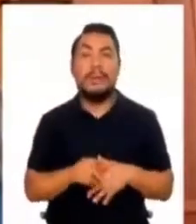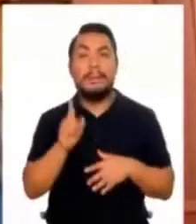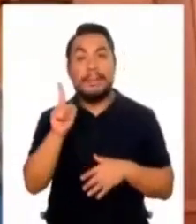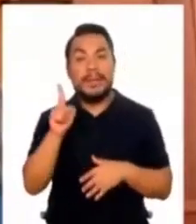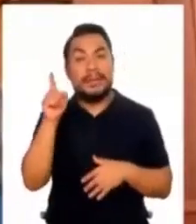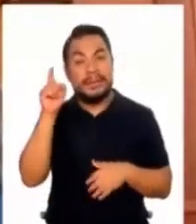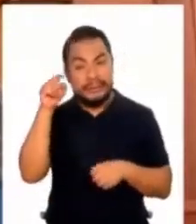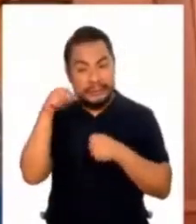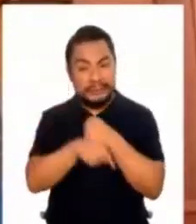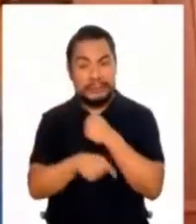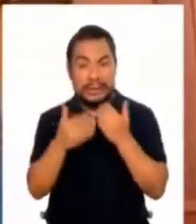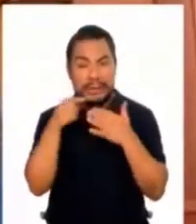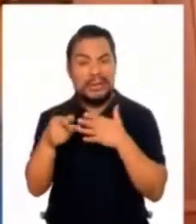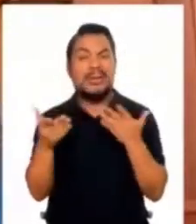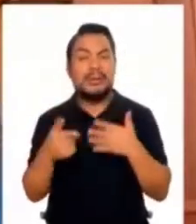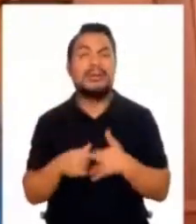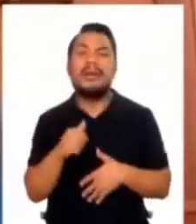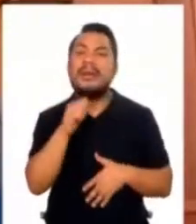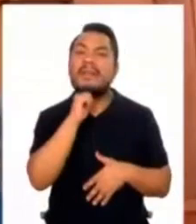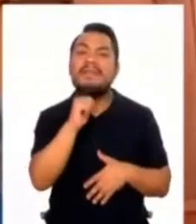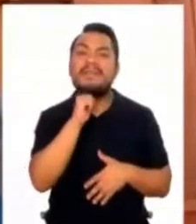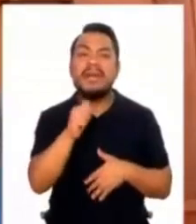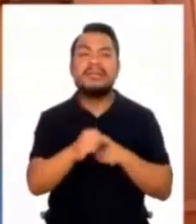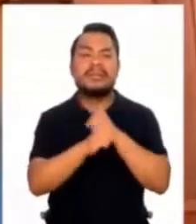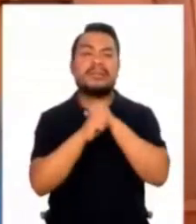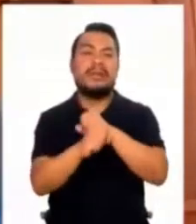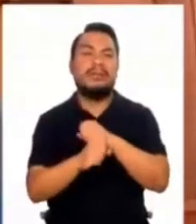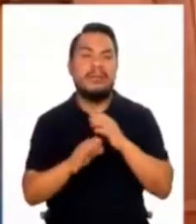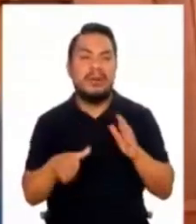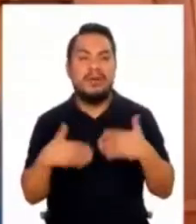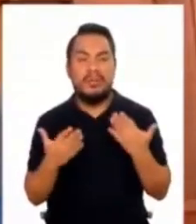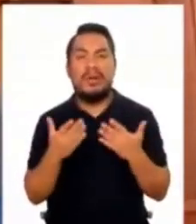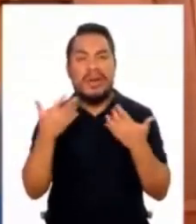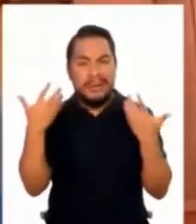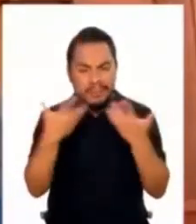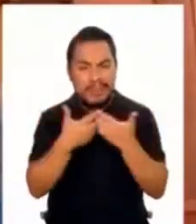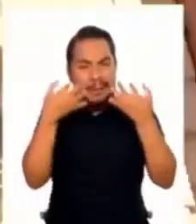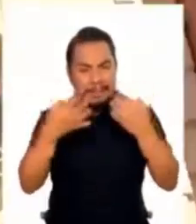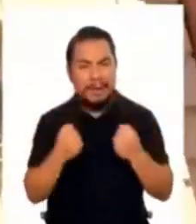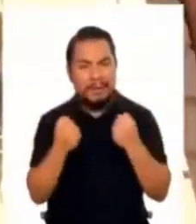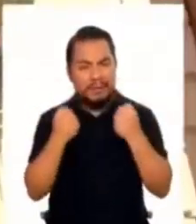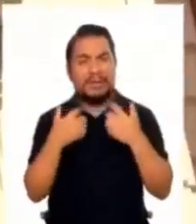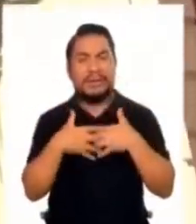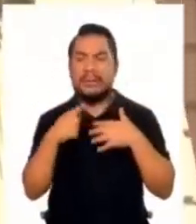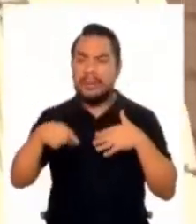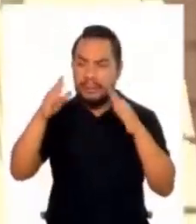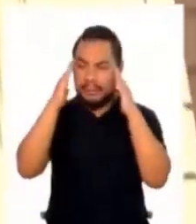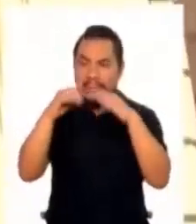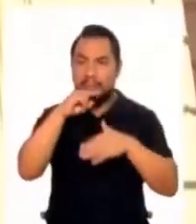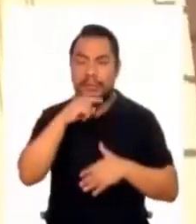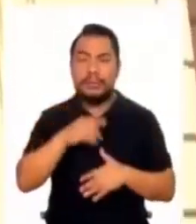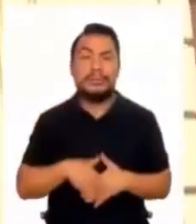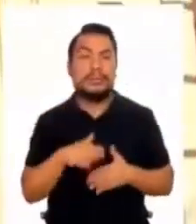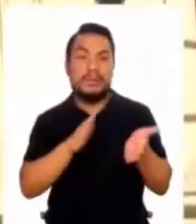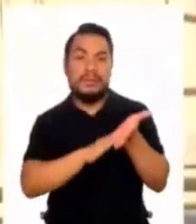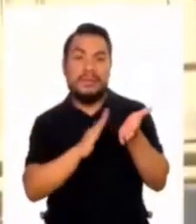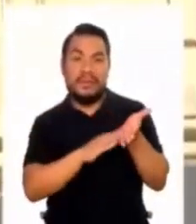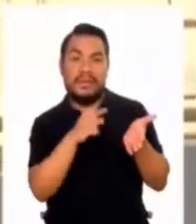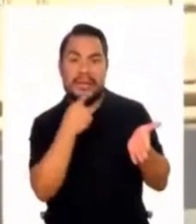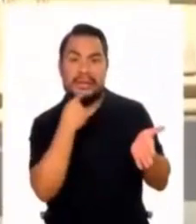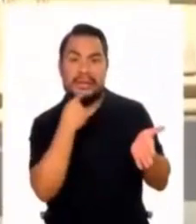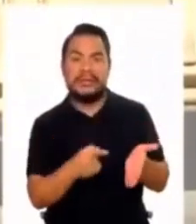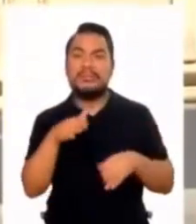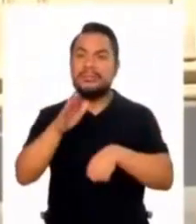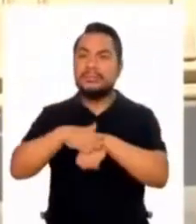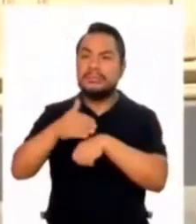el fondo de lo que estamos hablando es de la falta de un sistema coherente nacional la defensoría exhorta